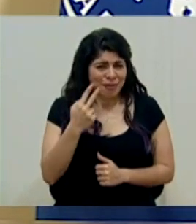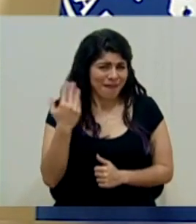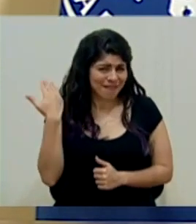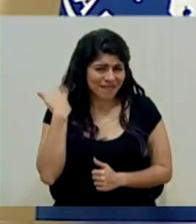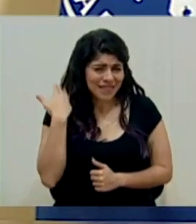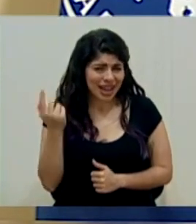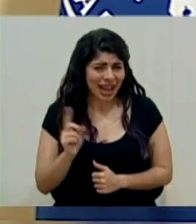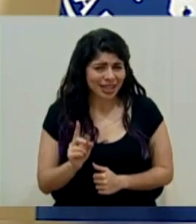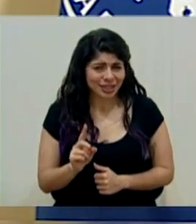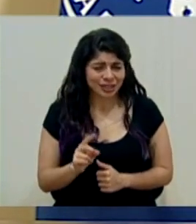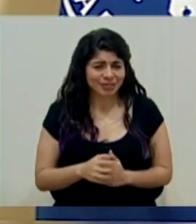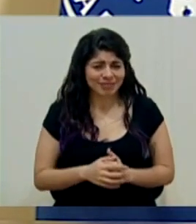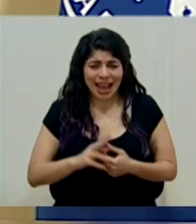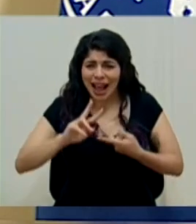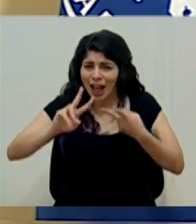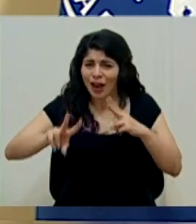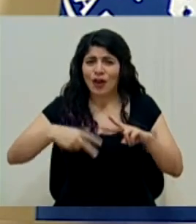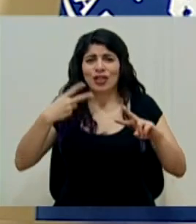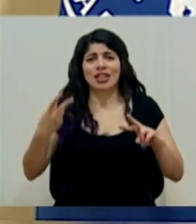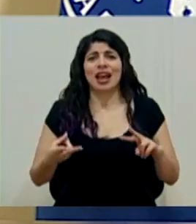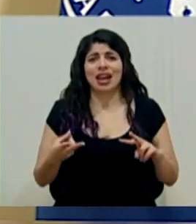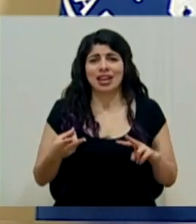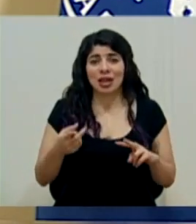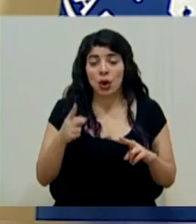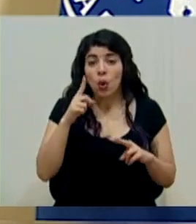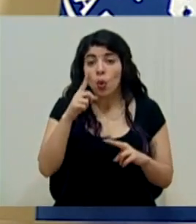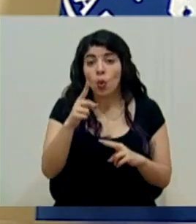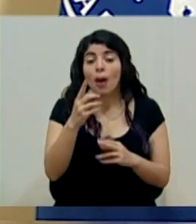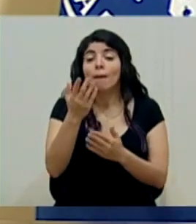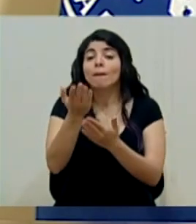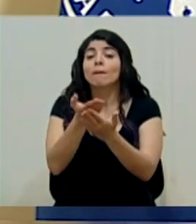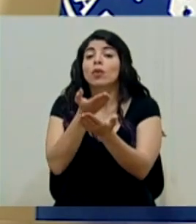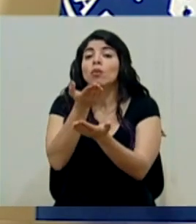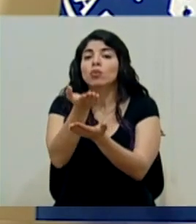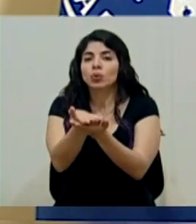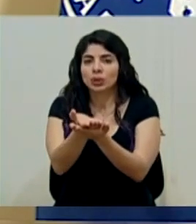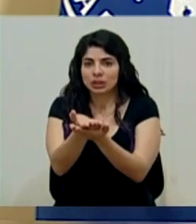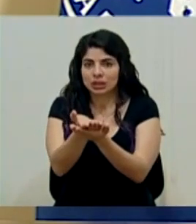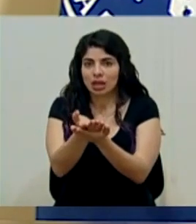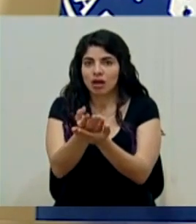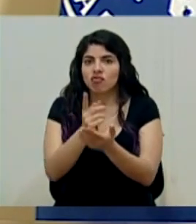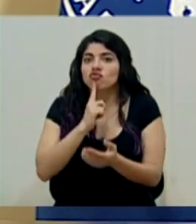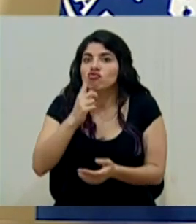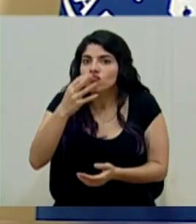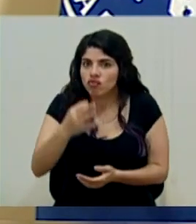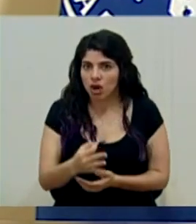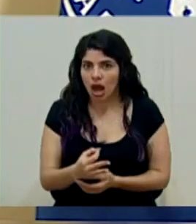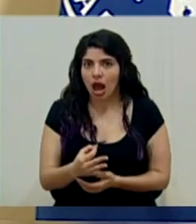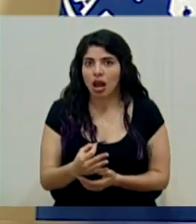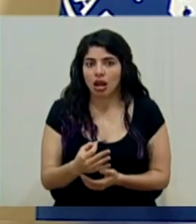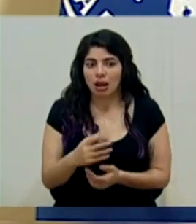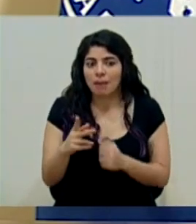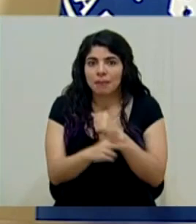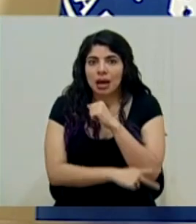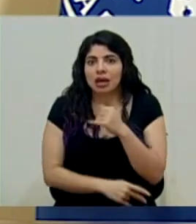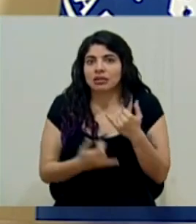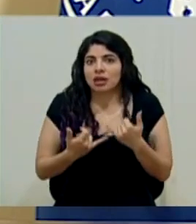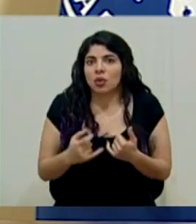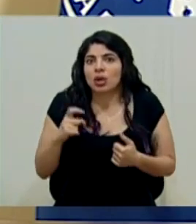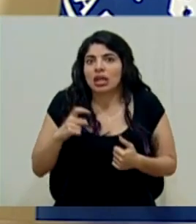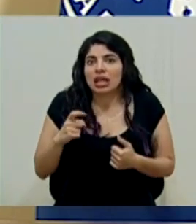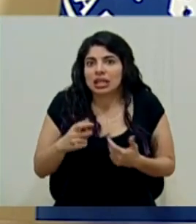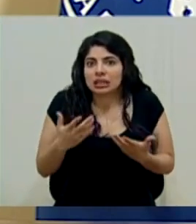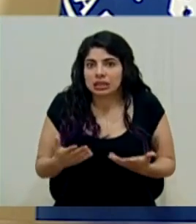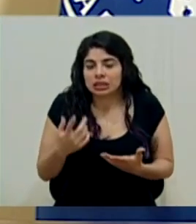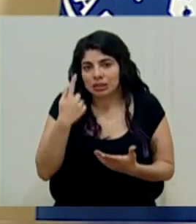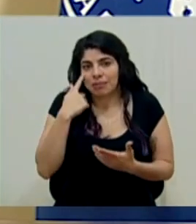de fracaso, al contrario, es hacer un planteamiento realista de lo que necesita el país para